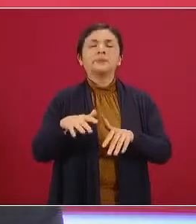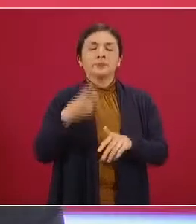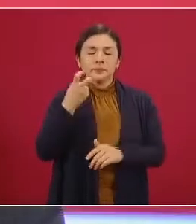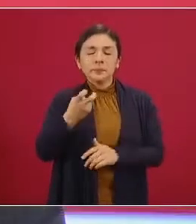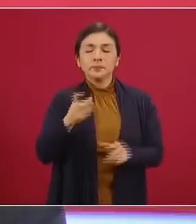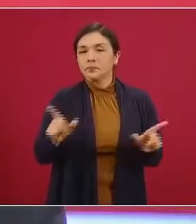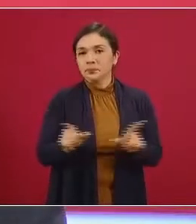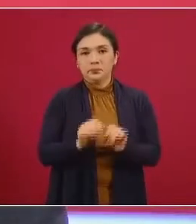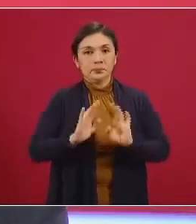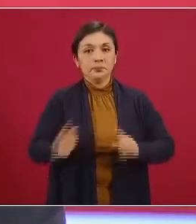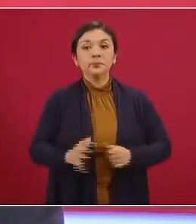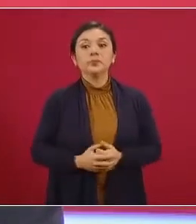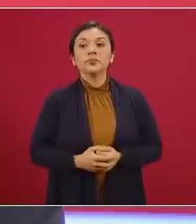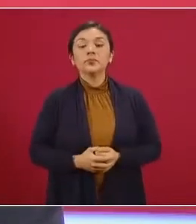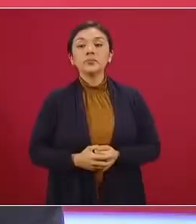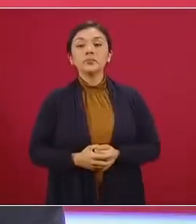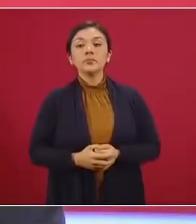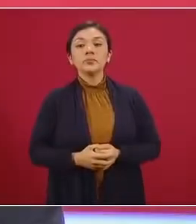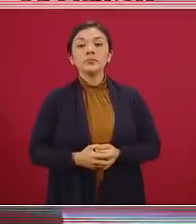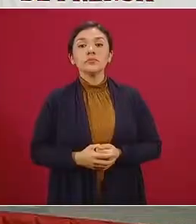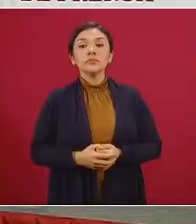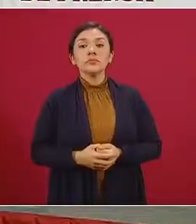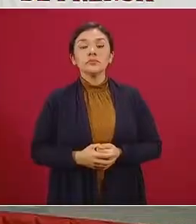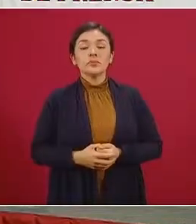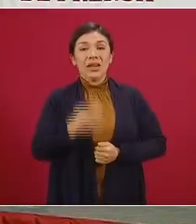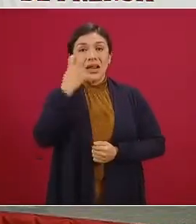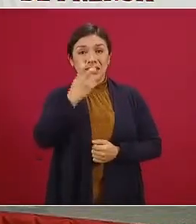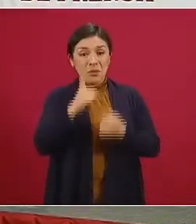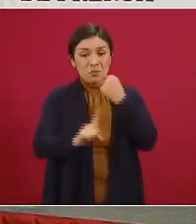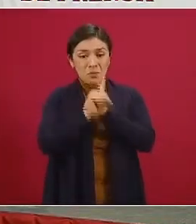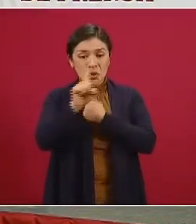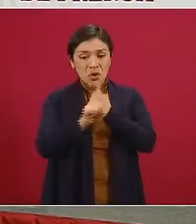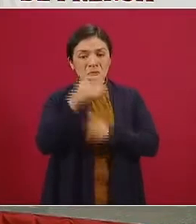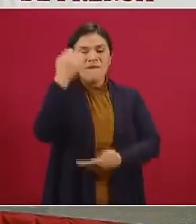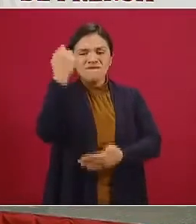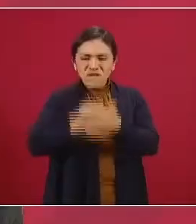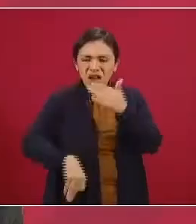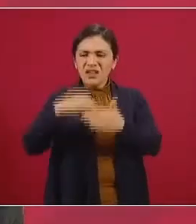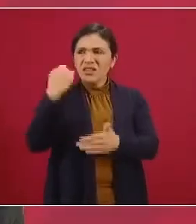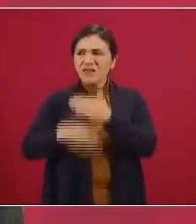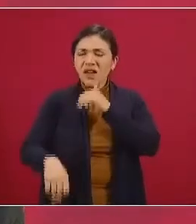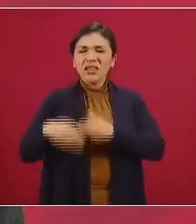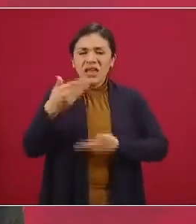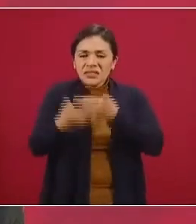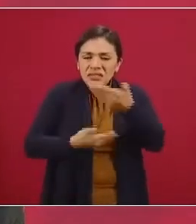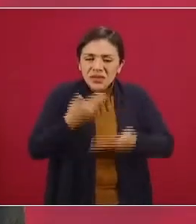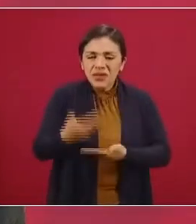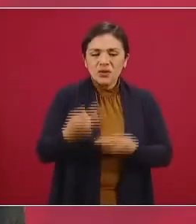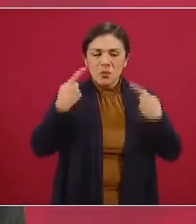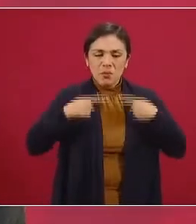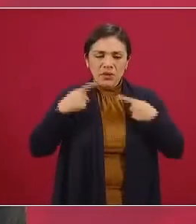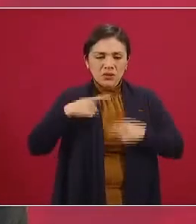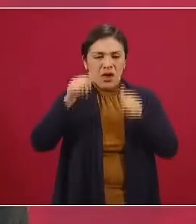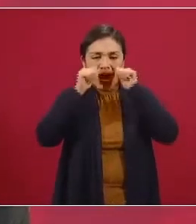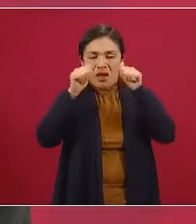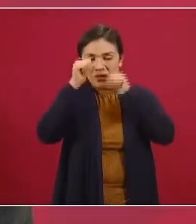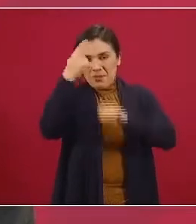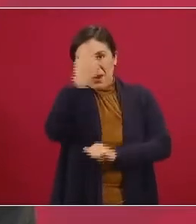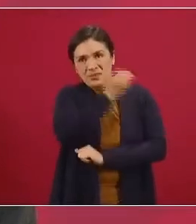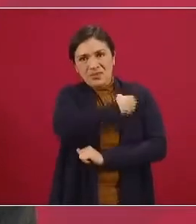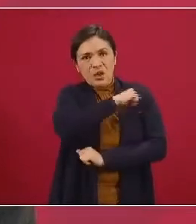presentación. Para solventar este problema de la carencia de servicios humanos o de profesionales de la